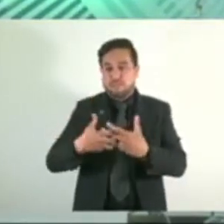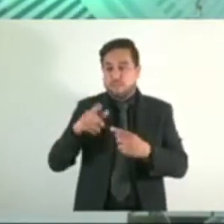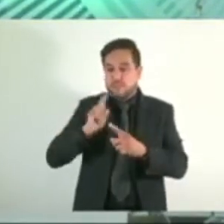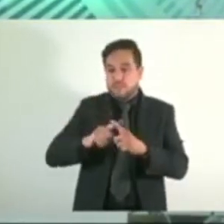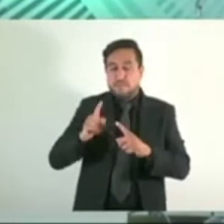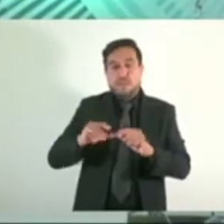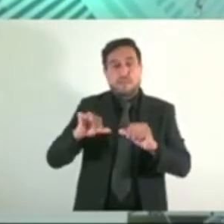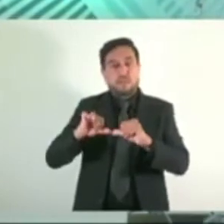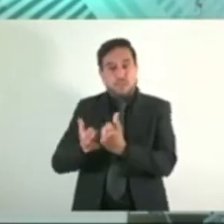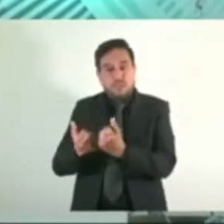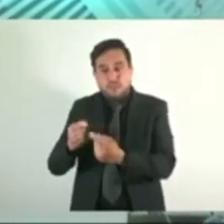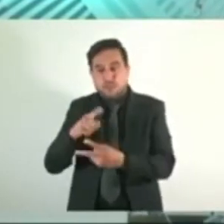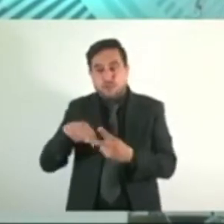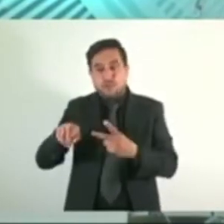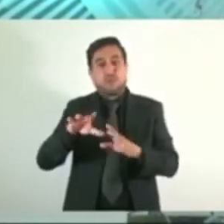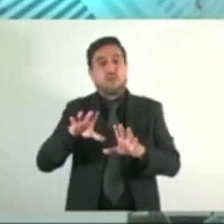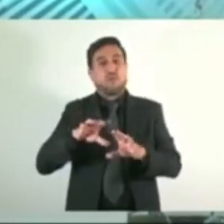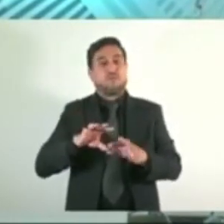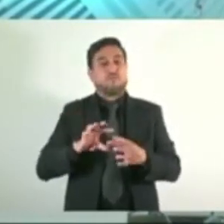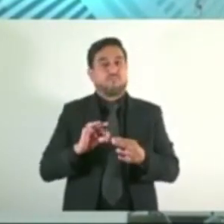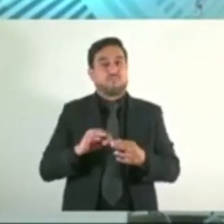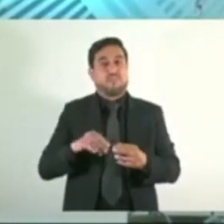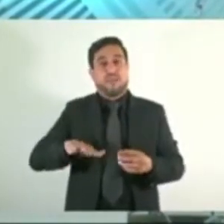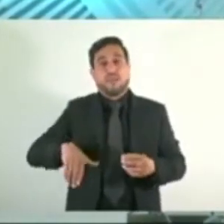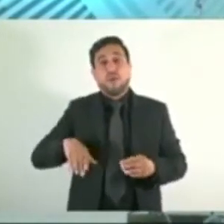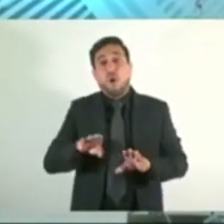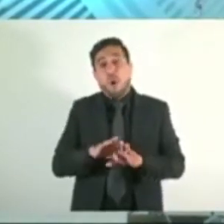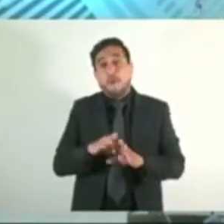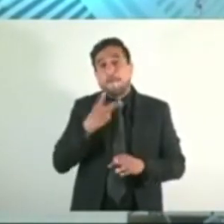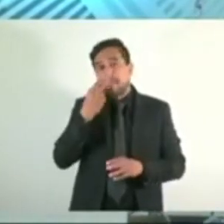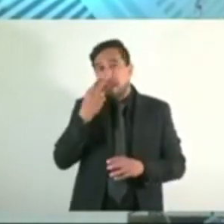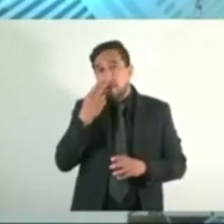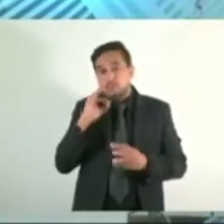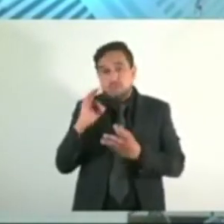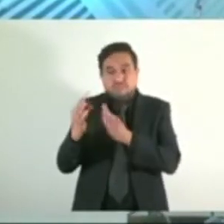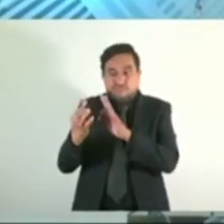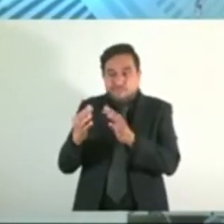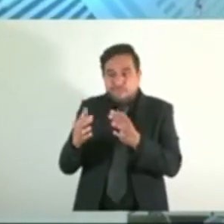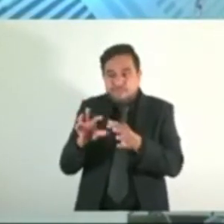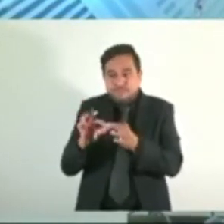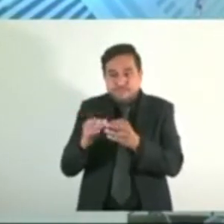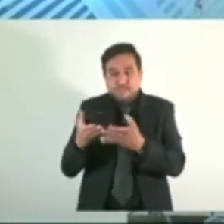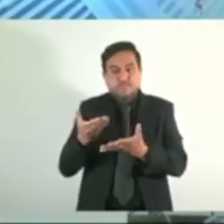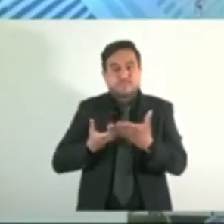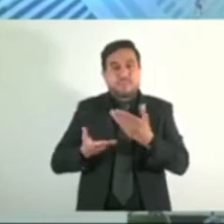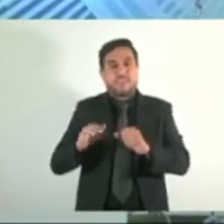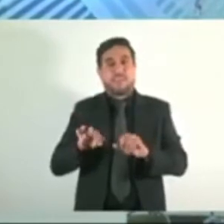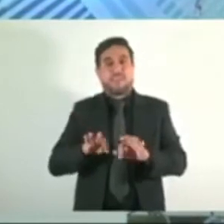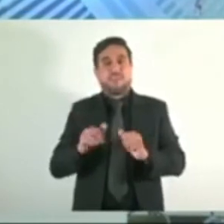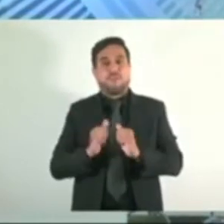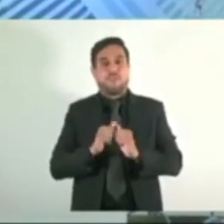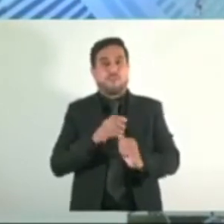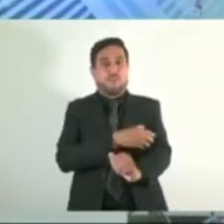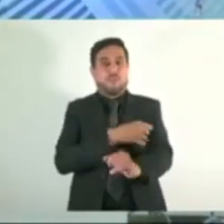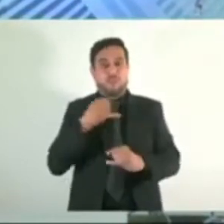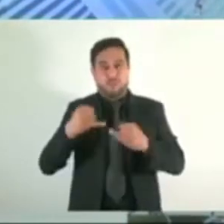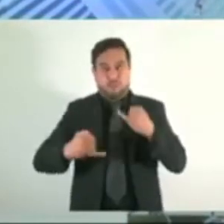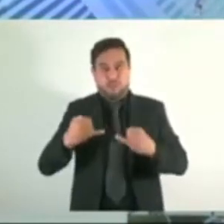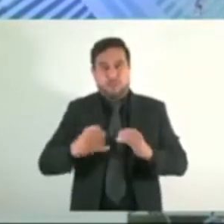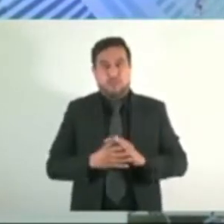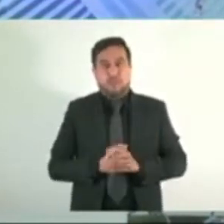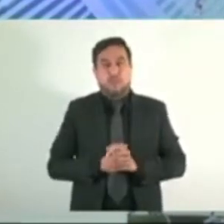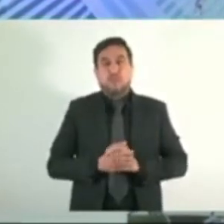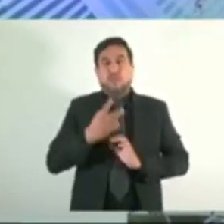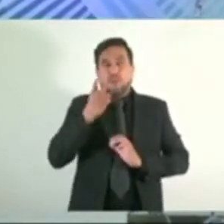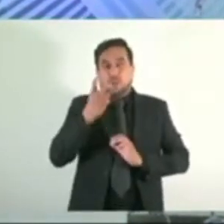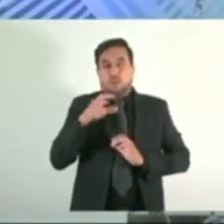de la sociedad, pues fomenta la cercanía y el conocimiento del trabajo que realiza en el Poder Judicial. Por ello, la sociedad